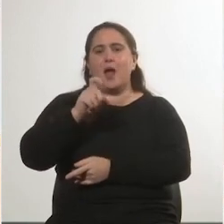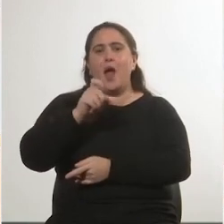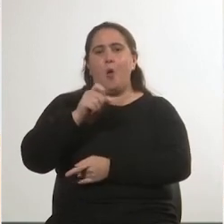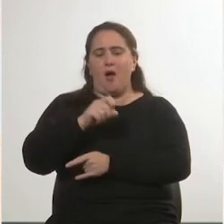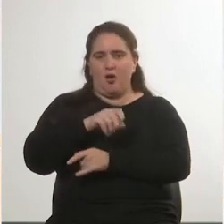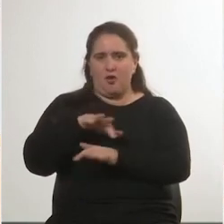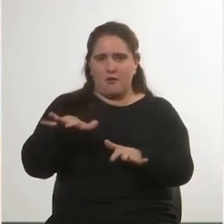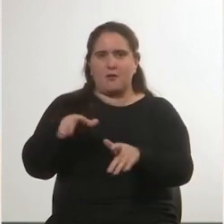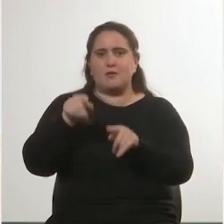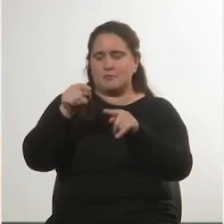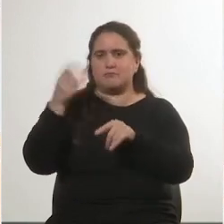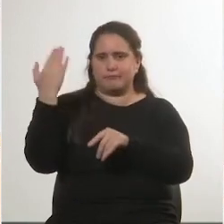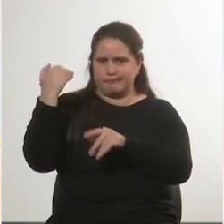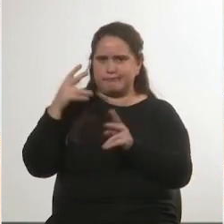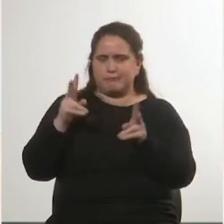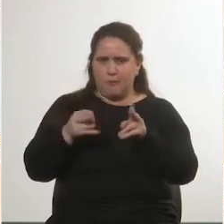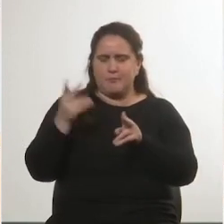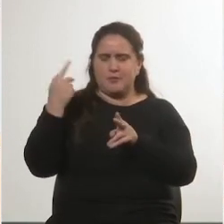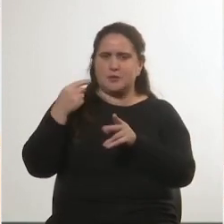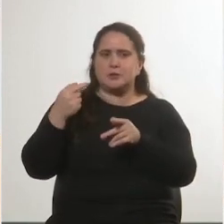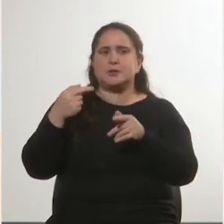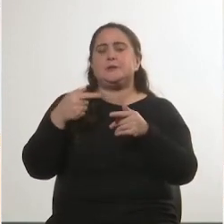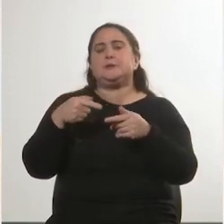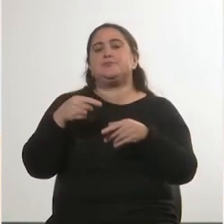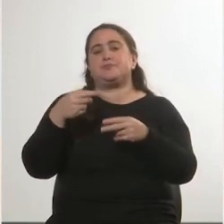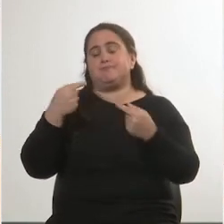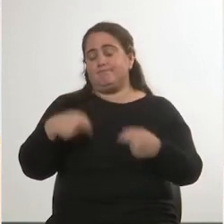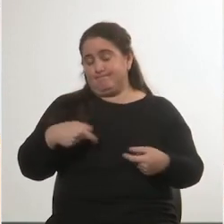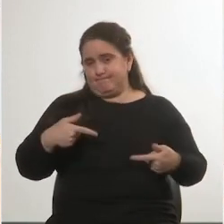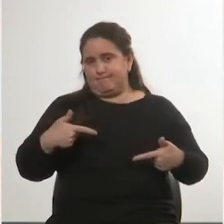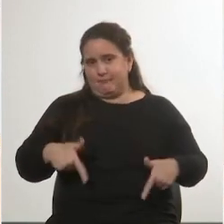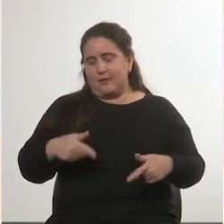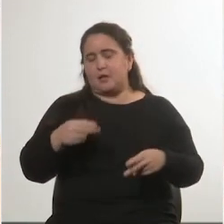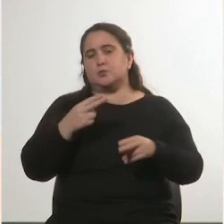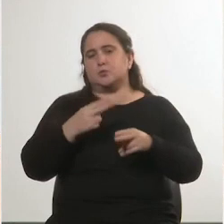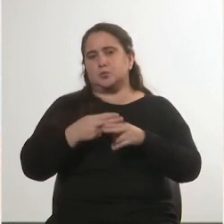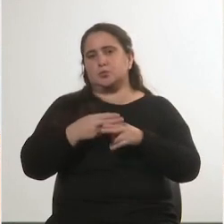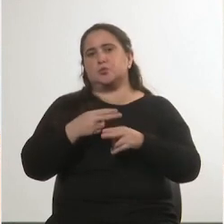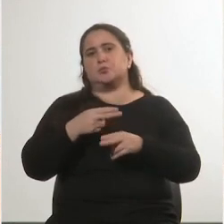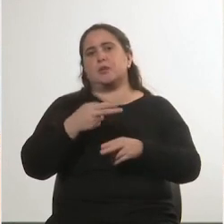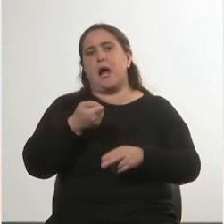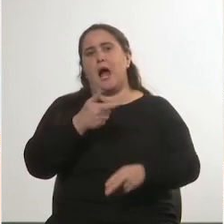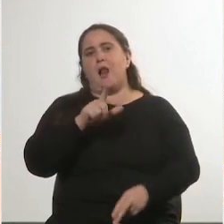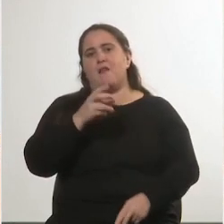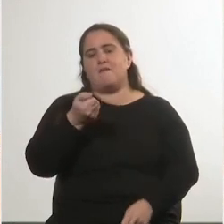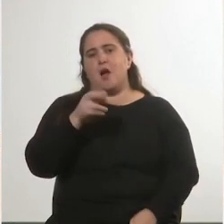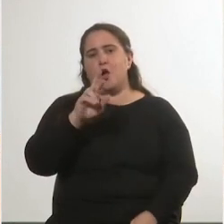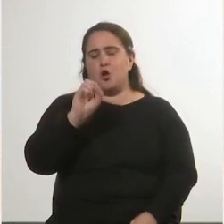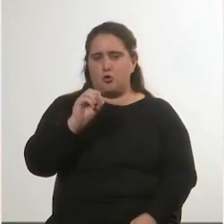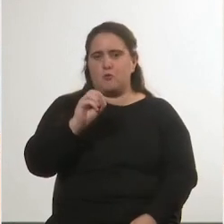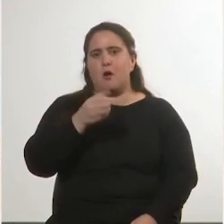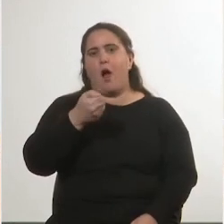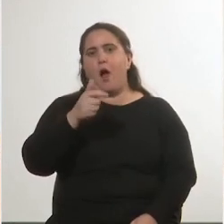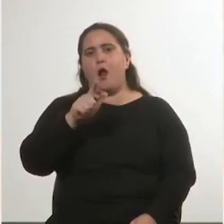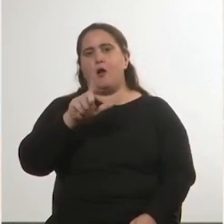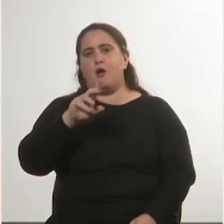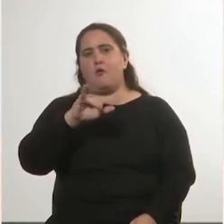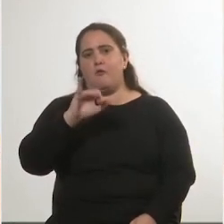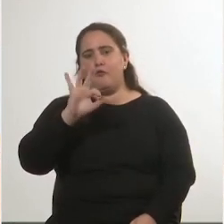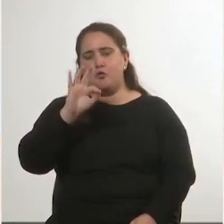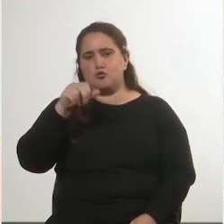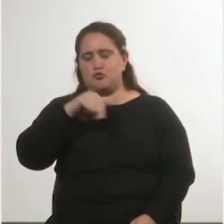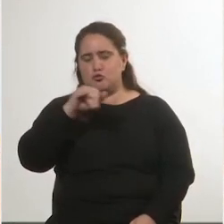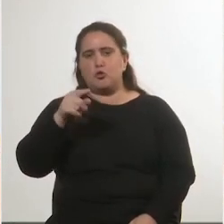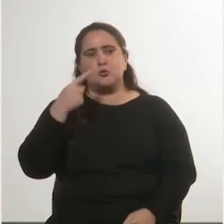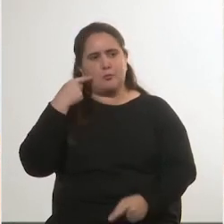Corrientes de esa época, el señor Alfonso, Álvaro Alfonso, que nos invitó a ir, estuvimos navegando en las